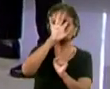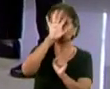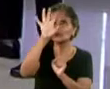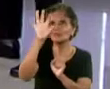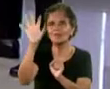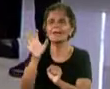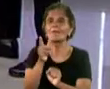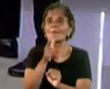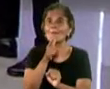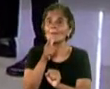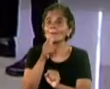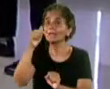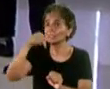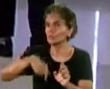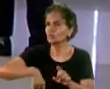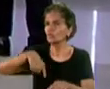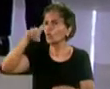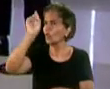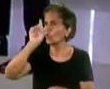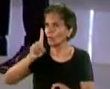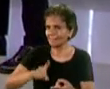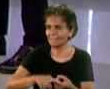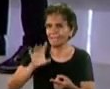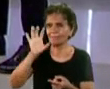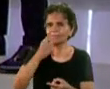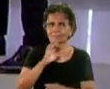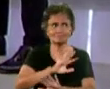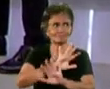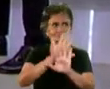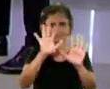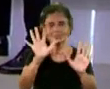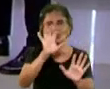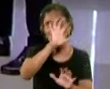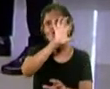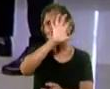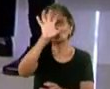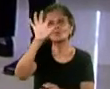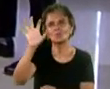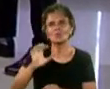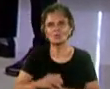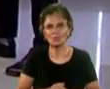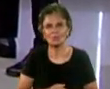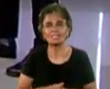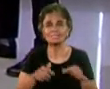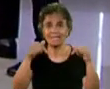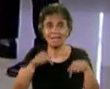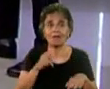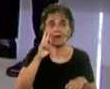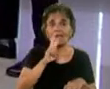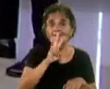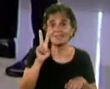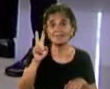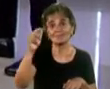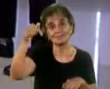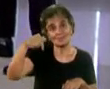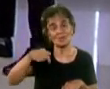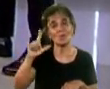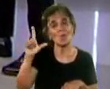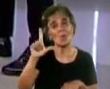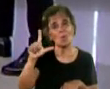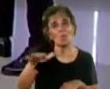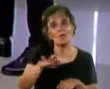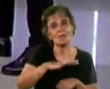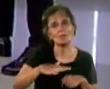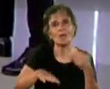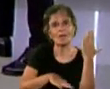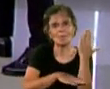tener durante esta jornada en casi toda la provincia. Y estamos observando en este día, como en este lunes, Potrero de